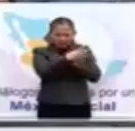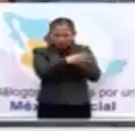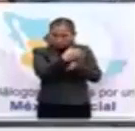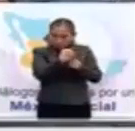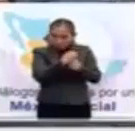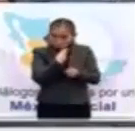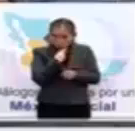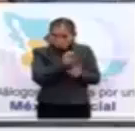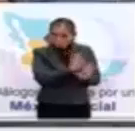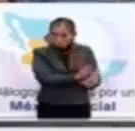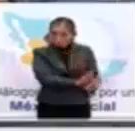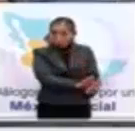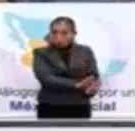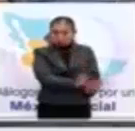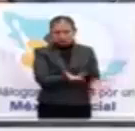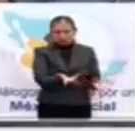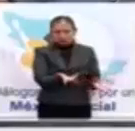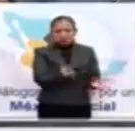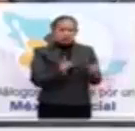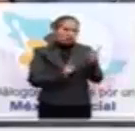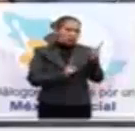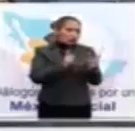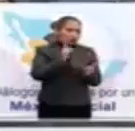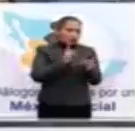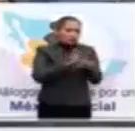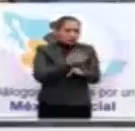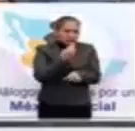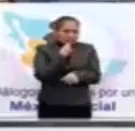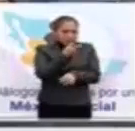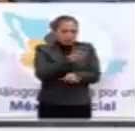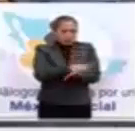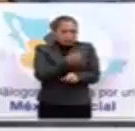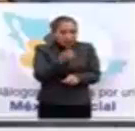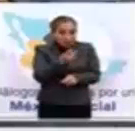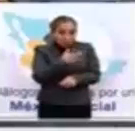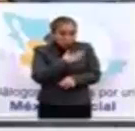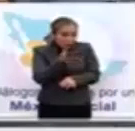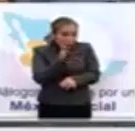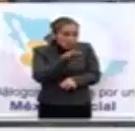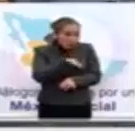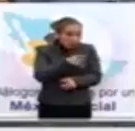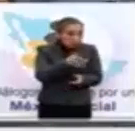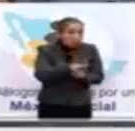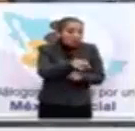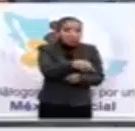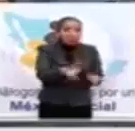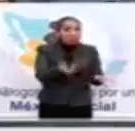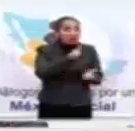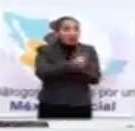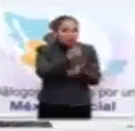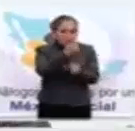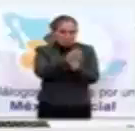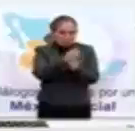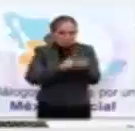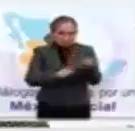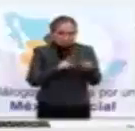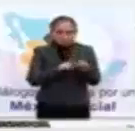no se aplica, me queda la duda de por qué no se aplica y entonces es buena o es mala. Esa sería la primera,